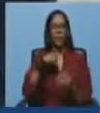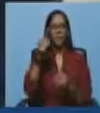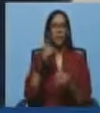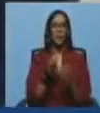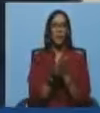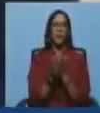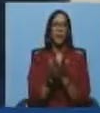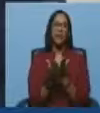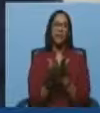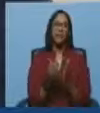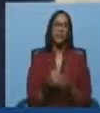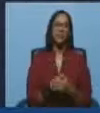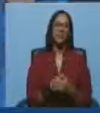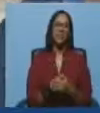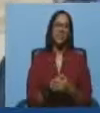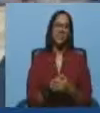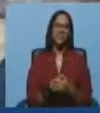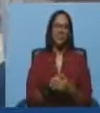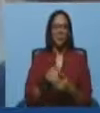libro,